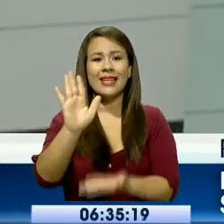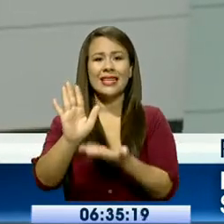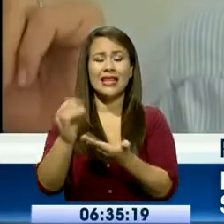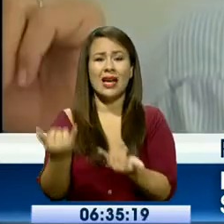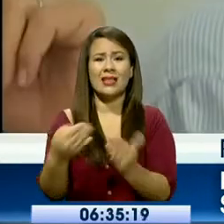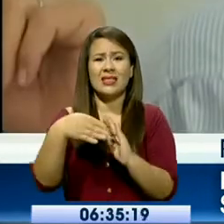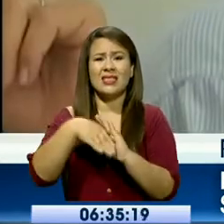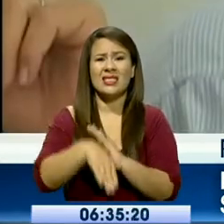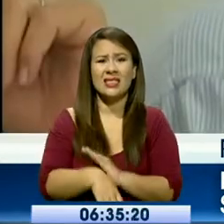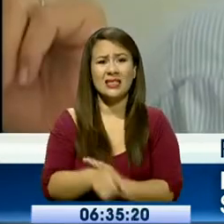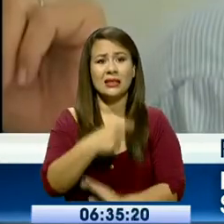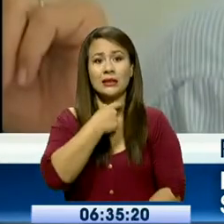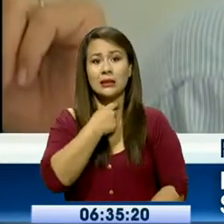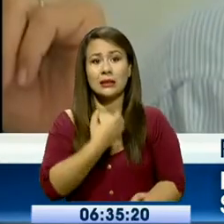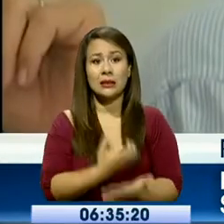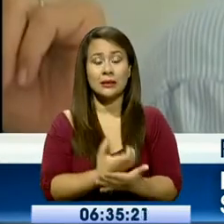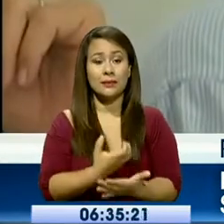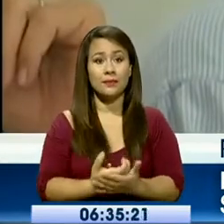quiebra